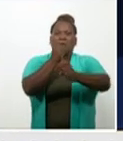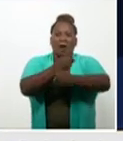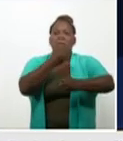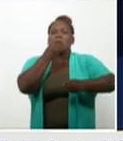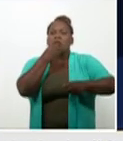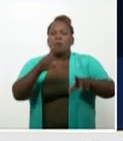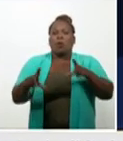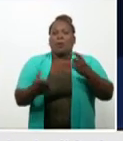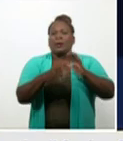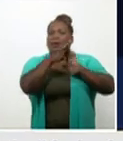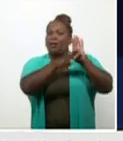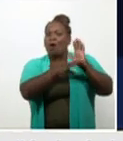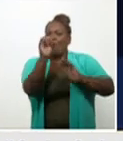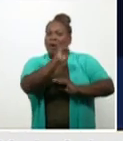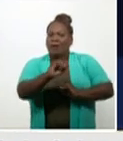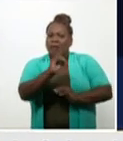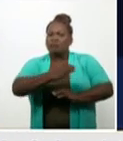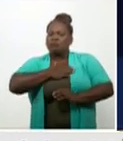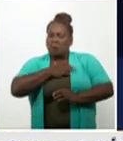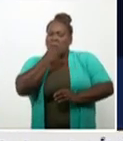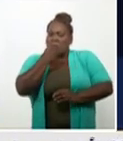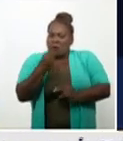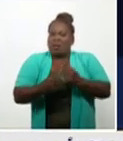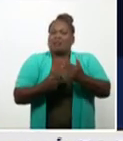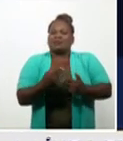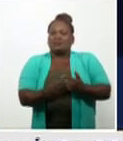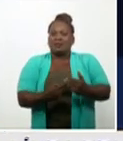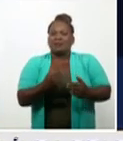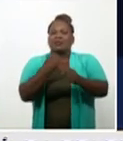los organismos cubanos, pues que se logre